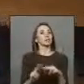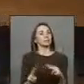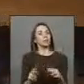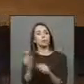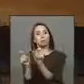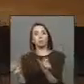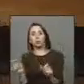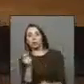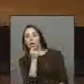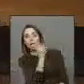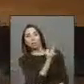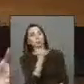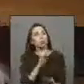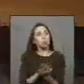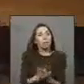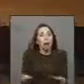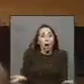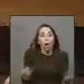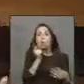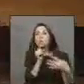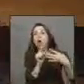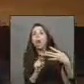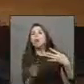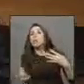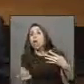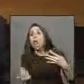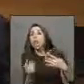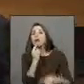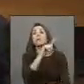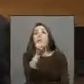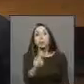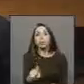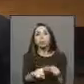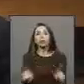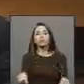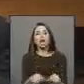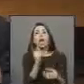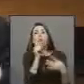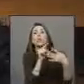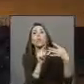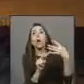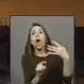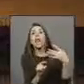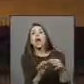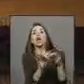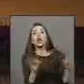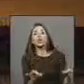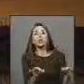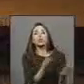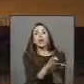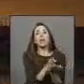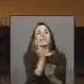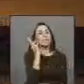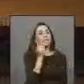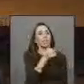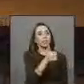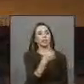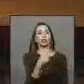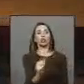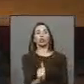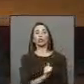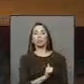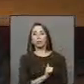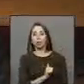Los requerentes no lograron nada de eso. ¿Cuáles son? Les pregunto acá, en esta sala, ¿cuáles son las conductas, los deberes que la directora